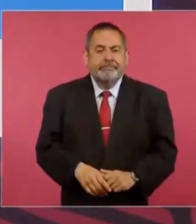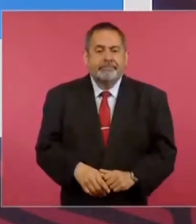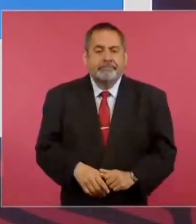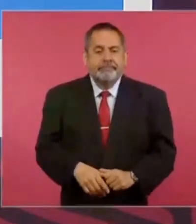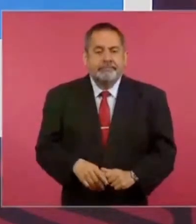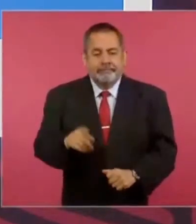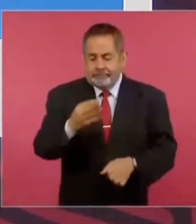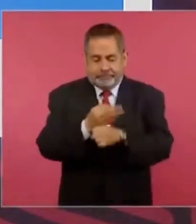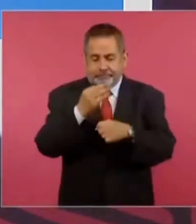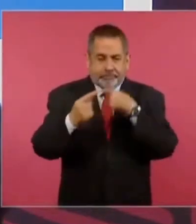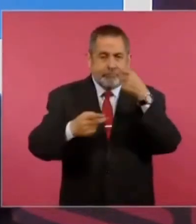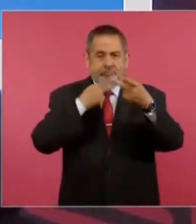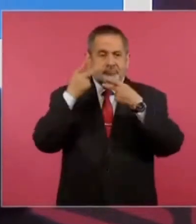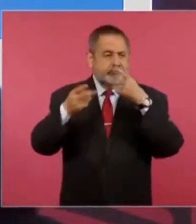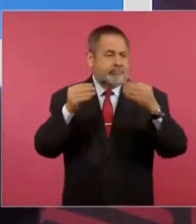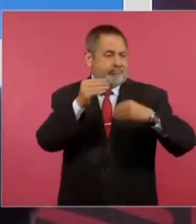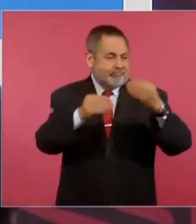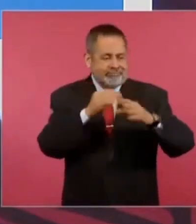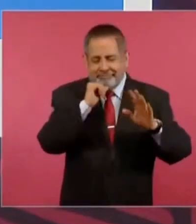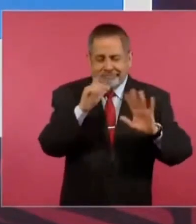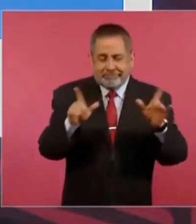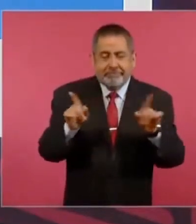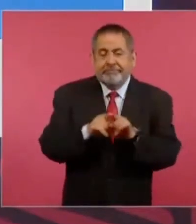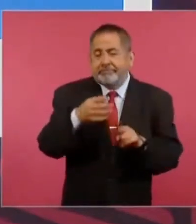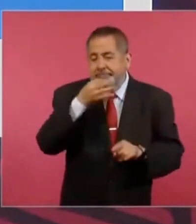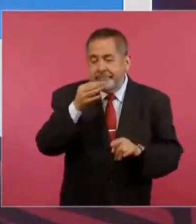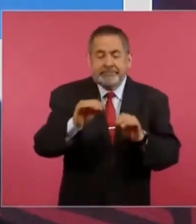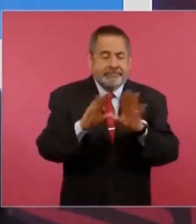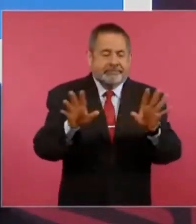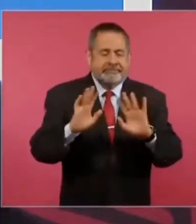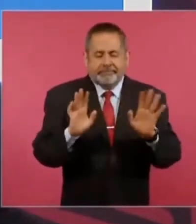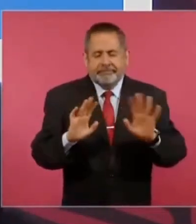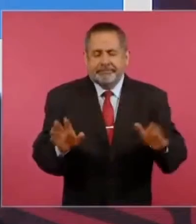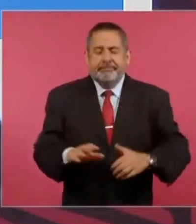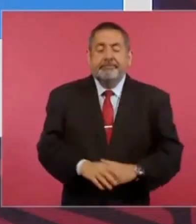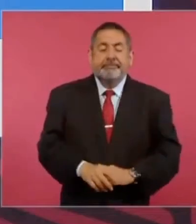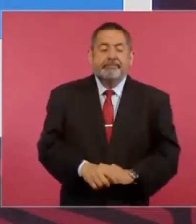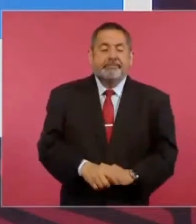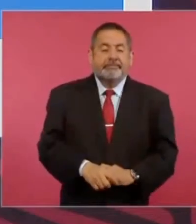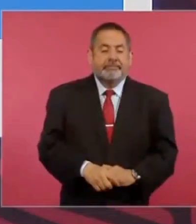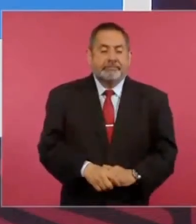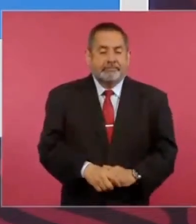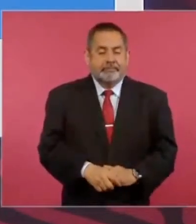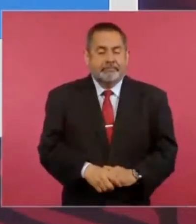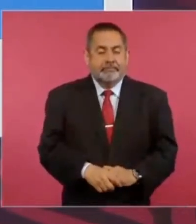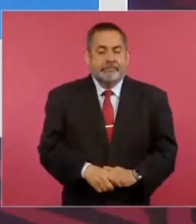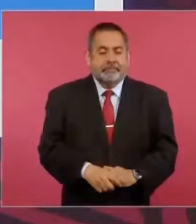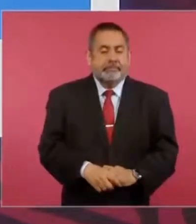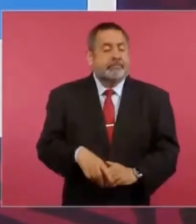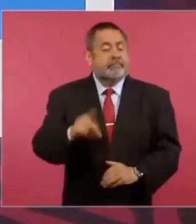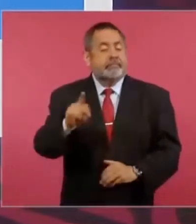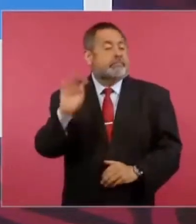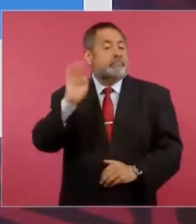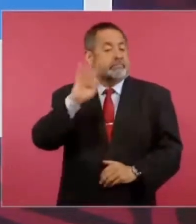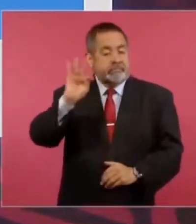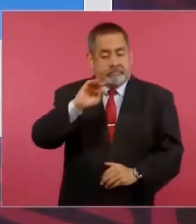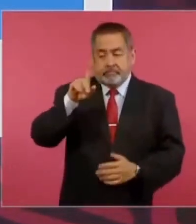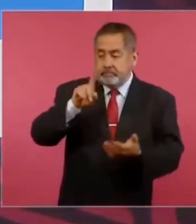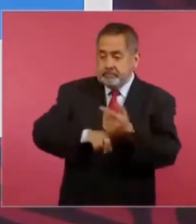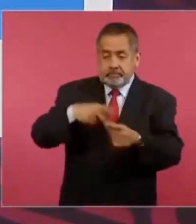Y no se trata de pelearnos, es nada más aclarar. Pero si se tienen bienes